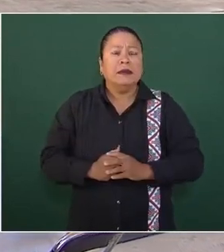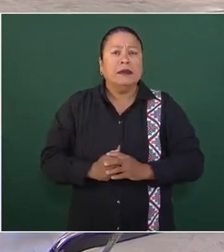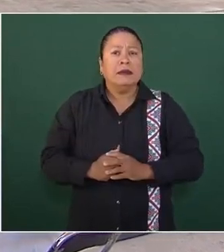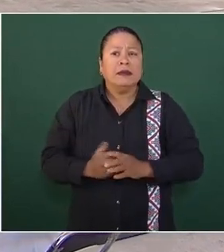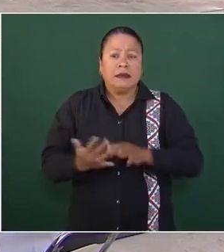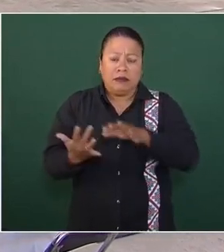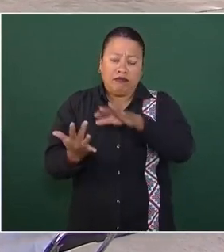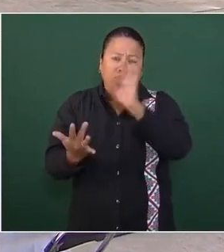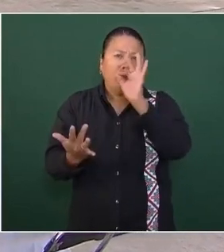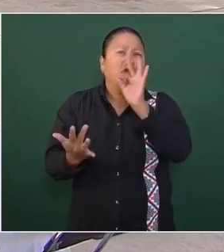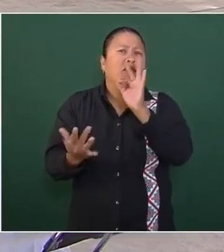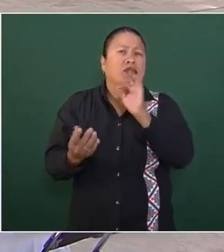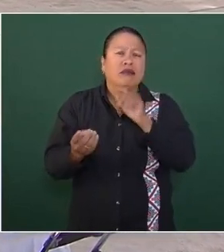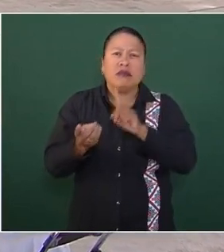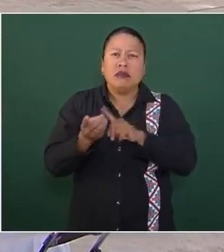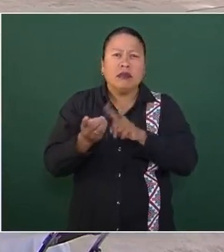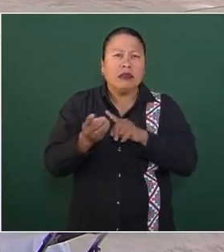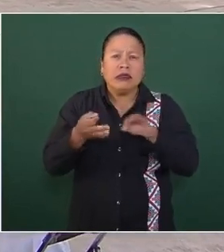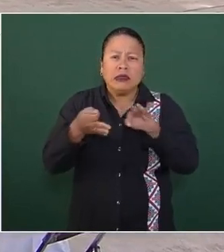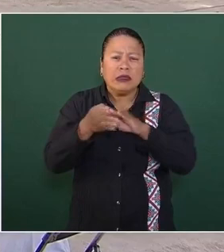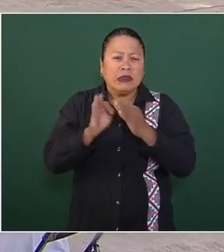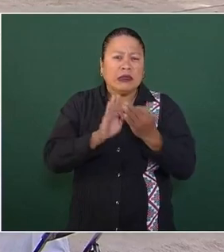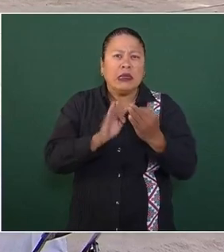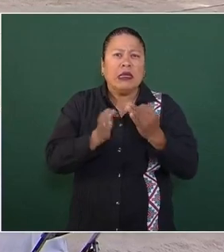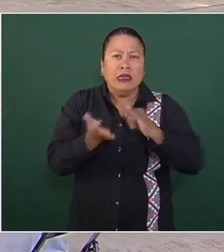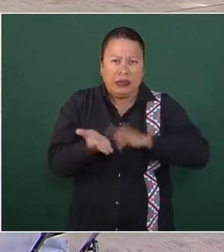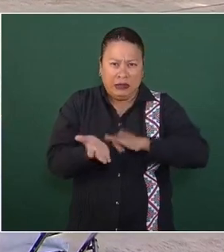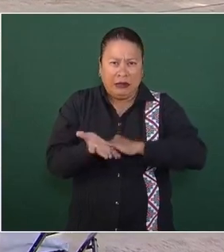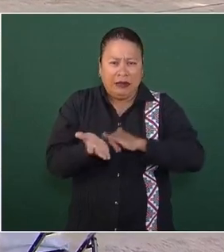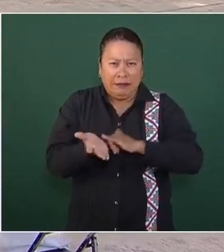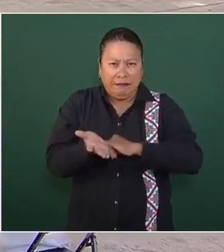en cerca de Ixtepec